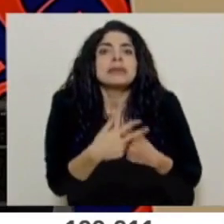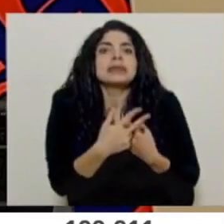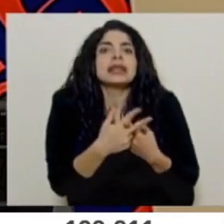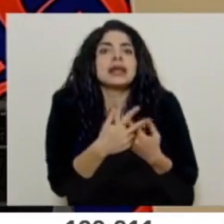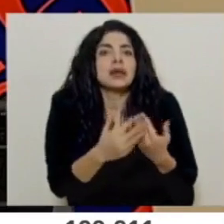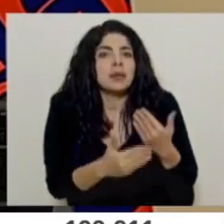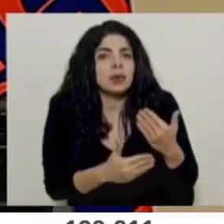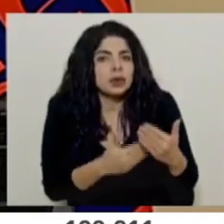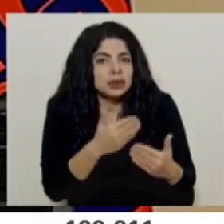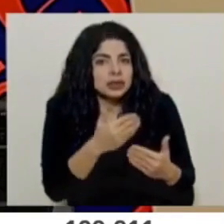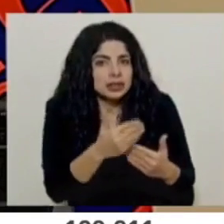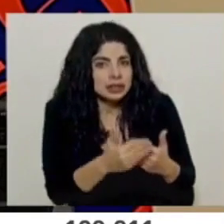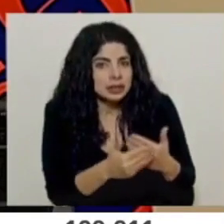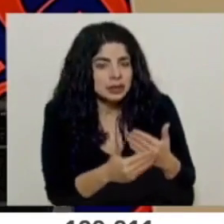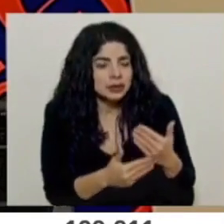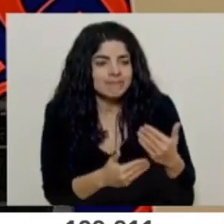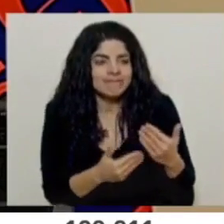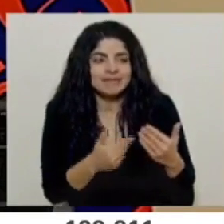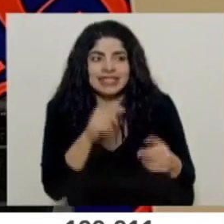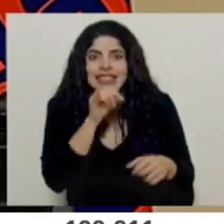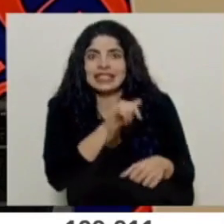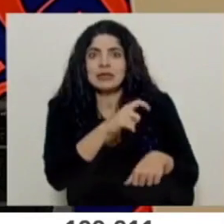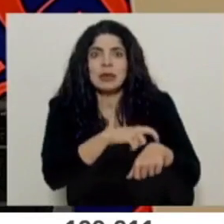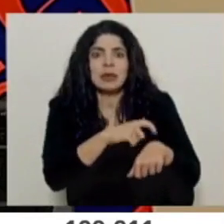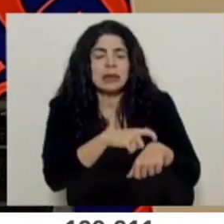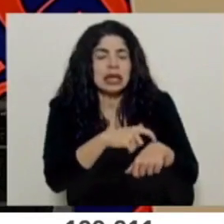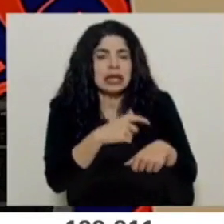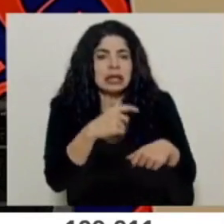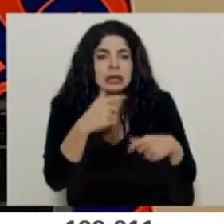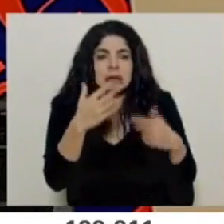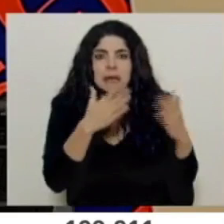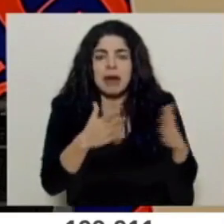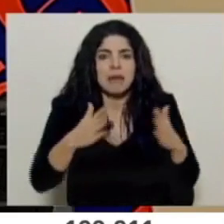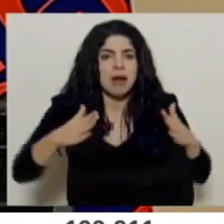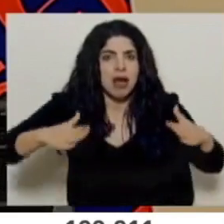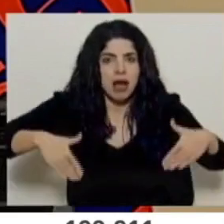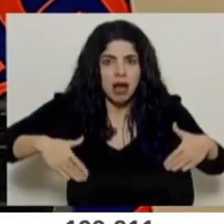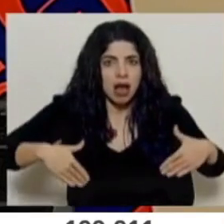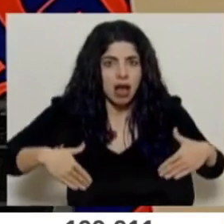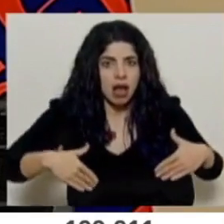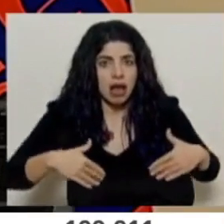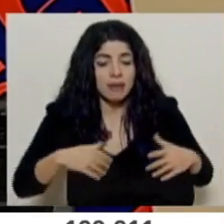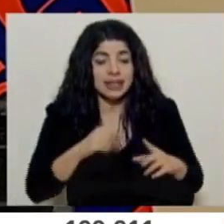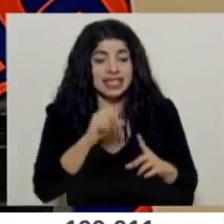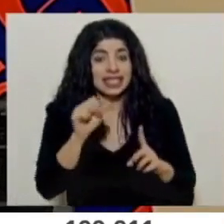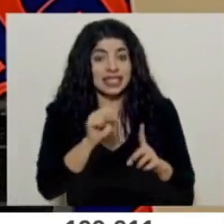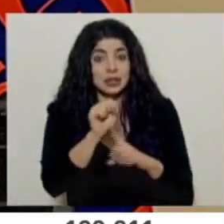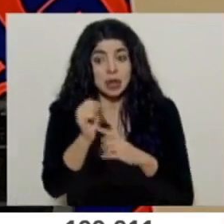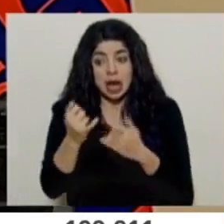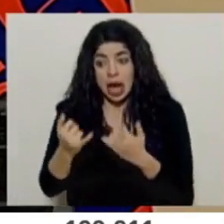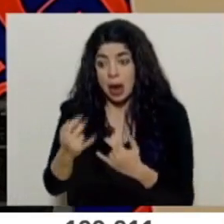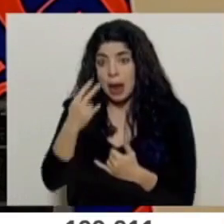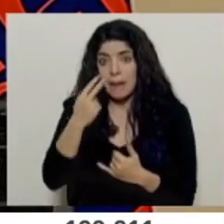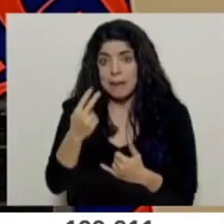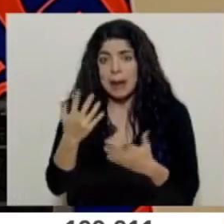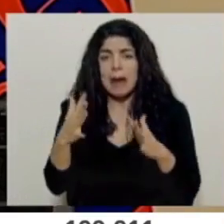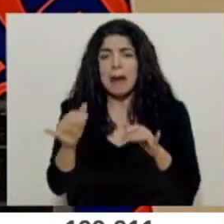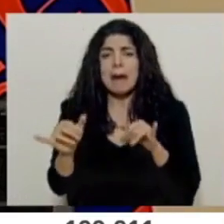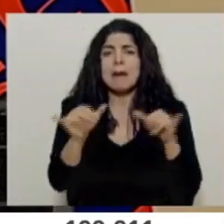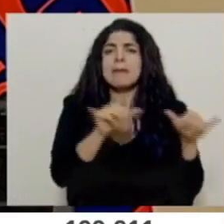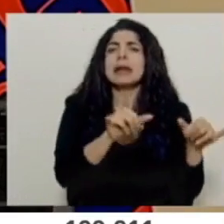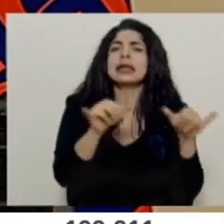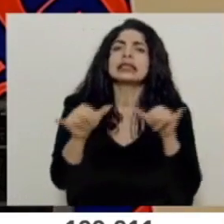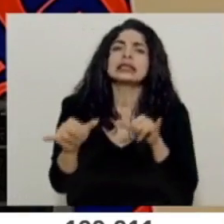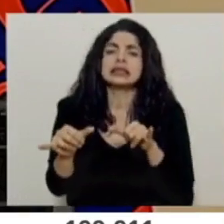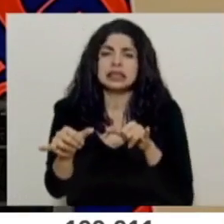¿verdad? Estábamos iniciando el proceso, no teníamos ninguna medida de preparación. El escenario que nosotros estamos viendo hoy es muy parecido